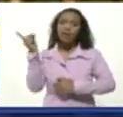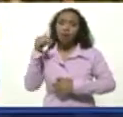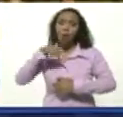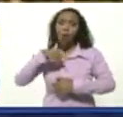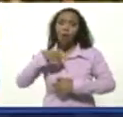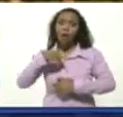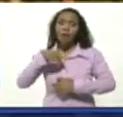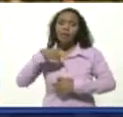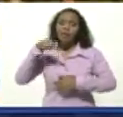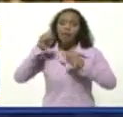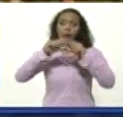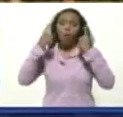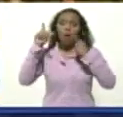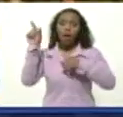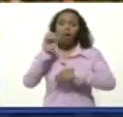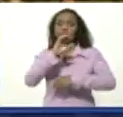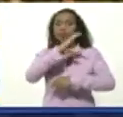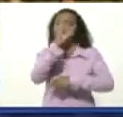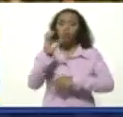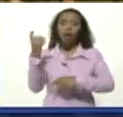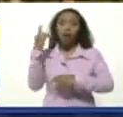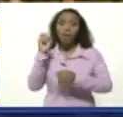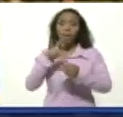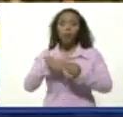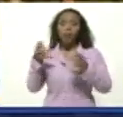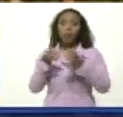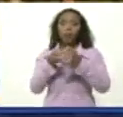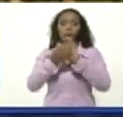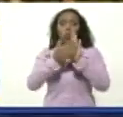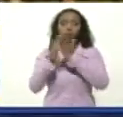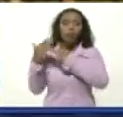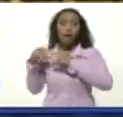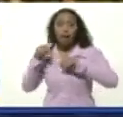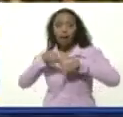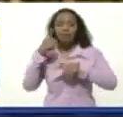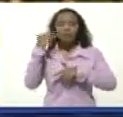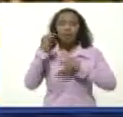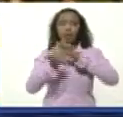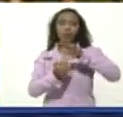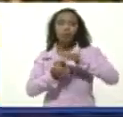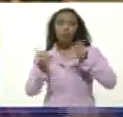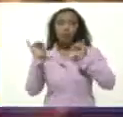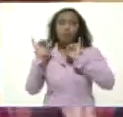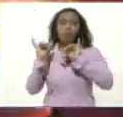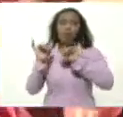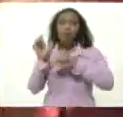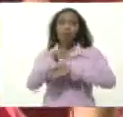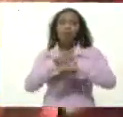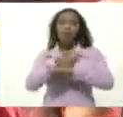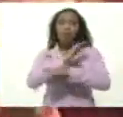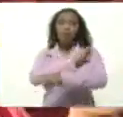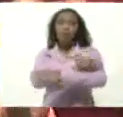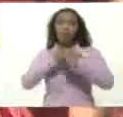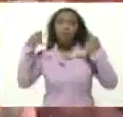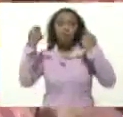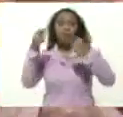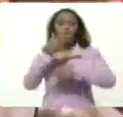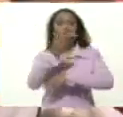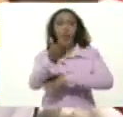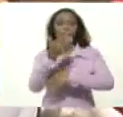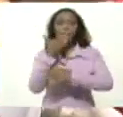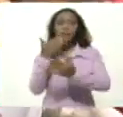Ciudad Caribia tiene su registro de comuna, tiene sus instancias de autogobierno del Poder Popular, que como usted nos los